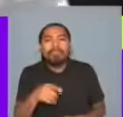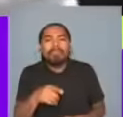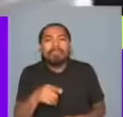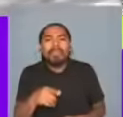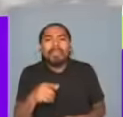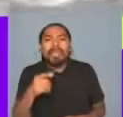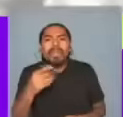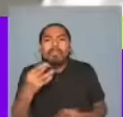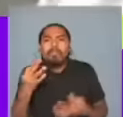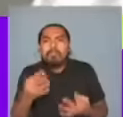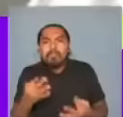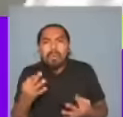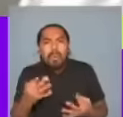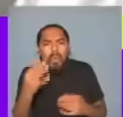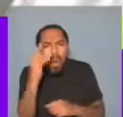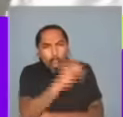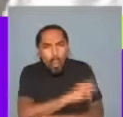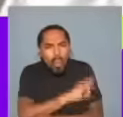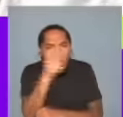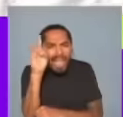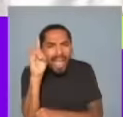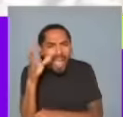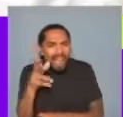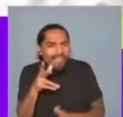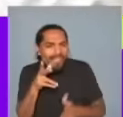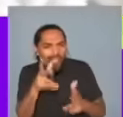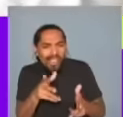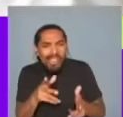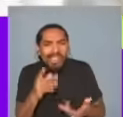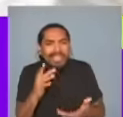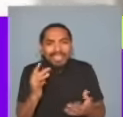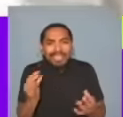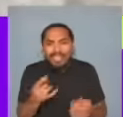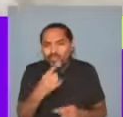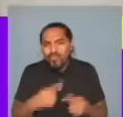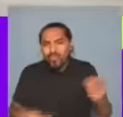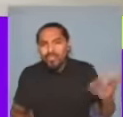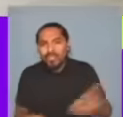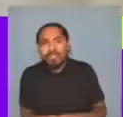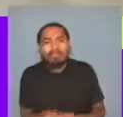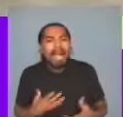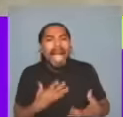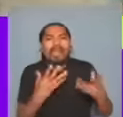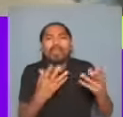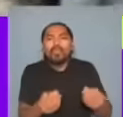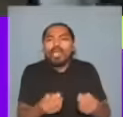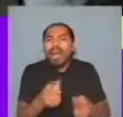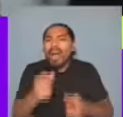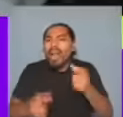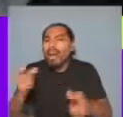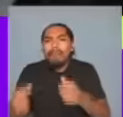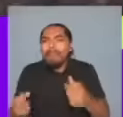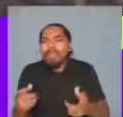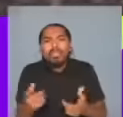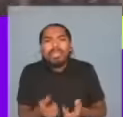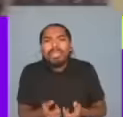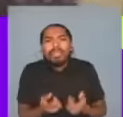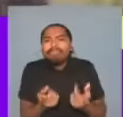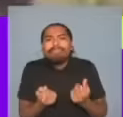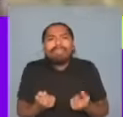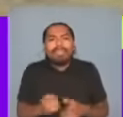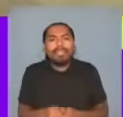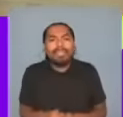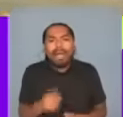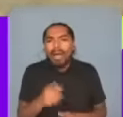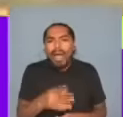para todo, cómo ayudaba a la gente que lo necesitaba. No había escuela que no haya conocido, centro